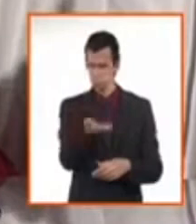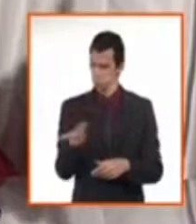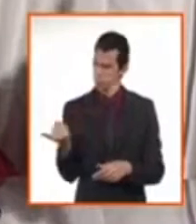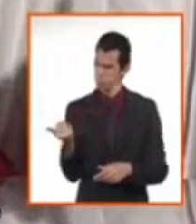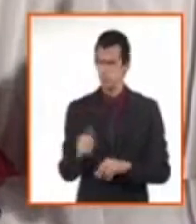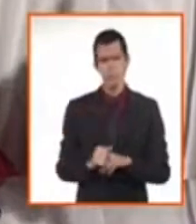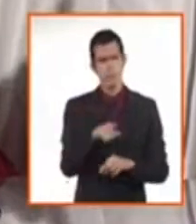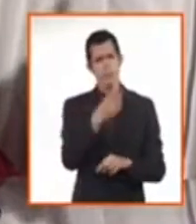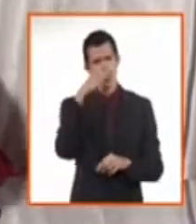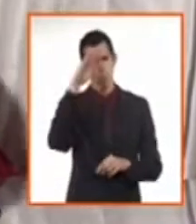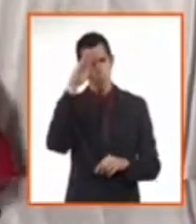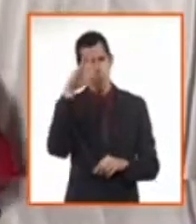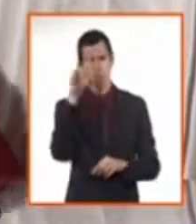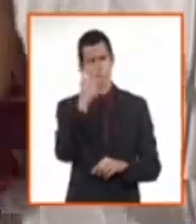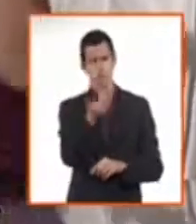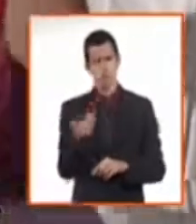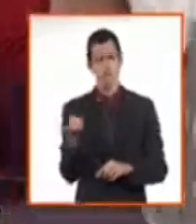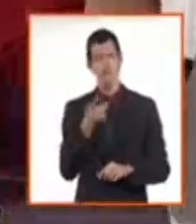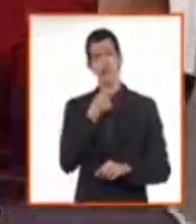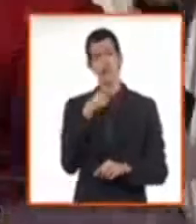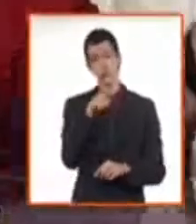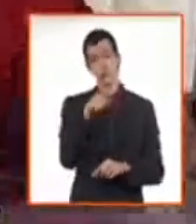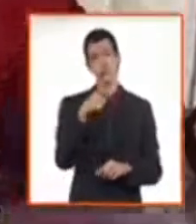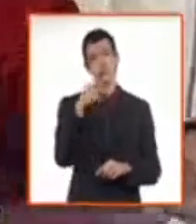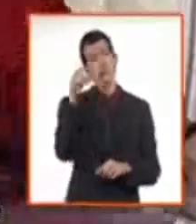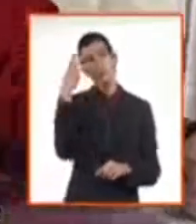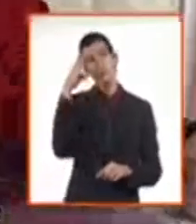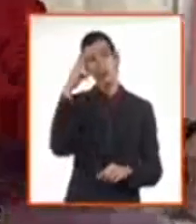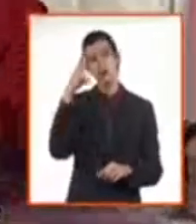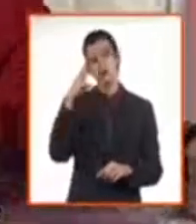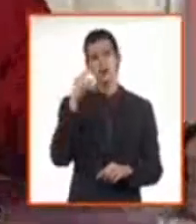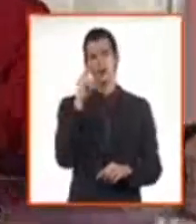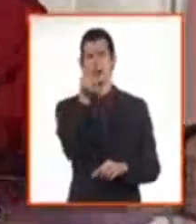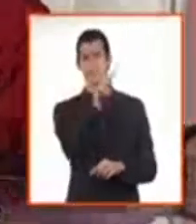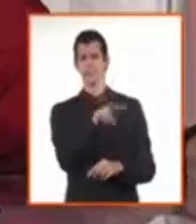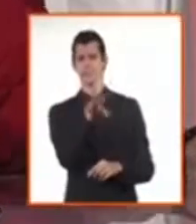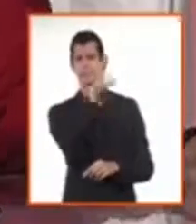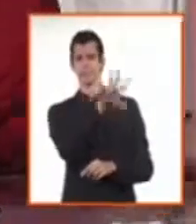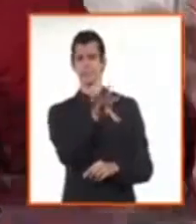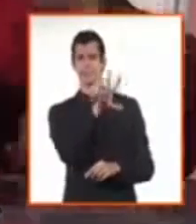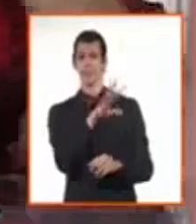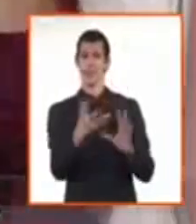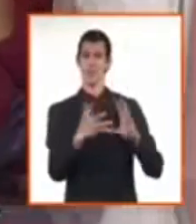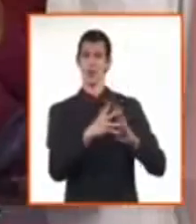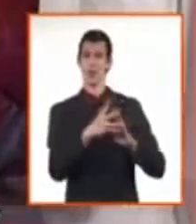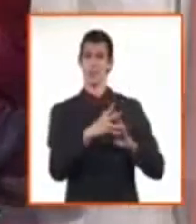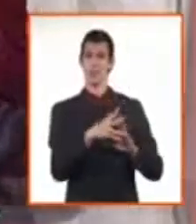eran dueños de esas tierras y eso lo tiene que ver el amigo le tiene que volver el resto